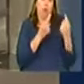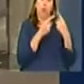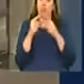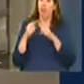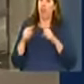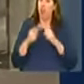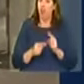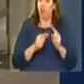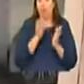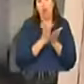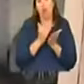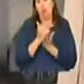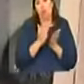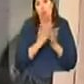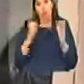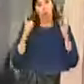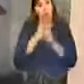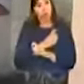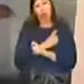complicados.